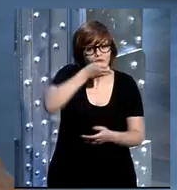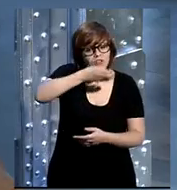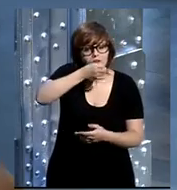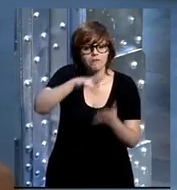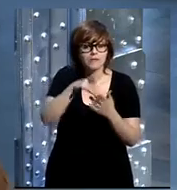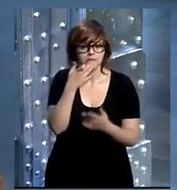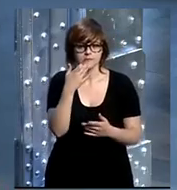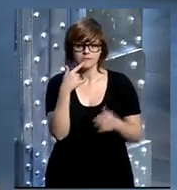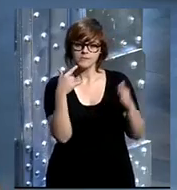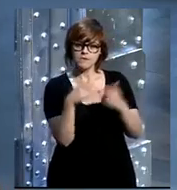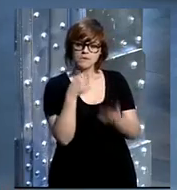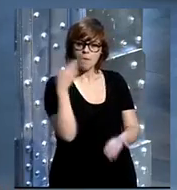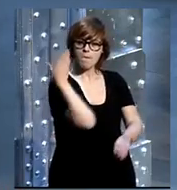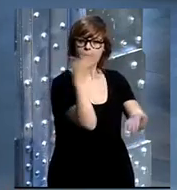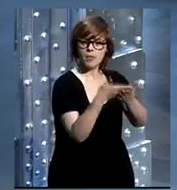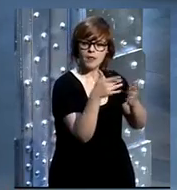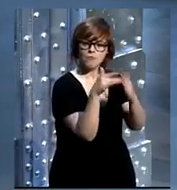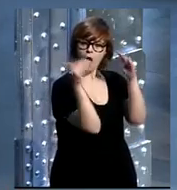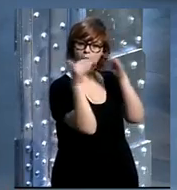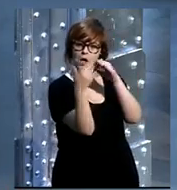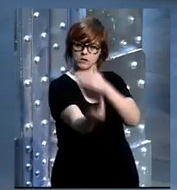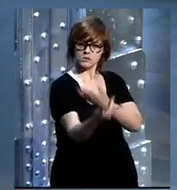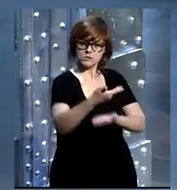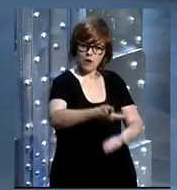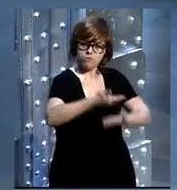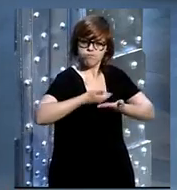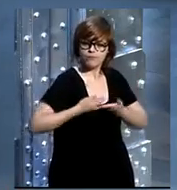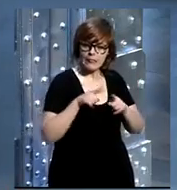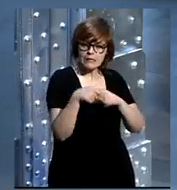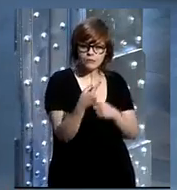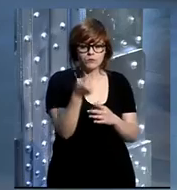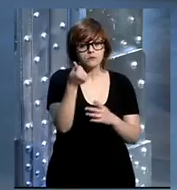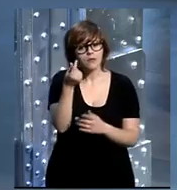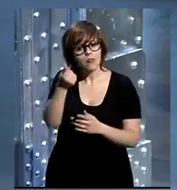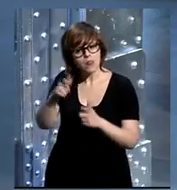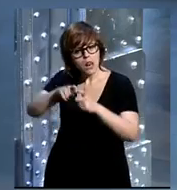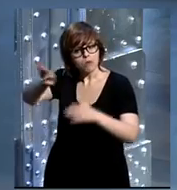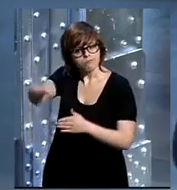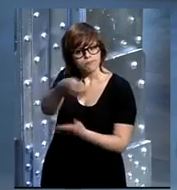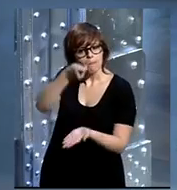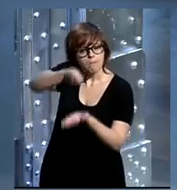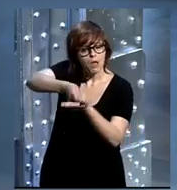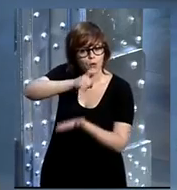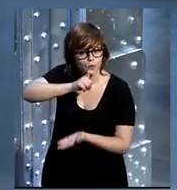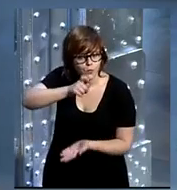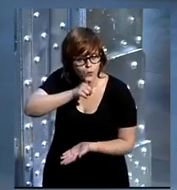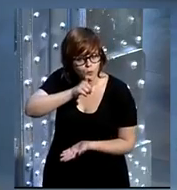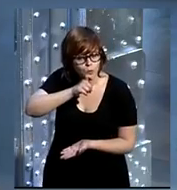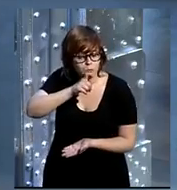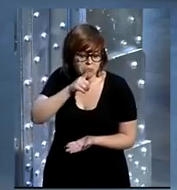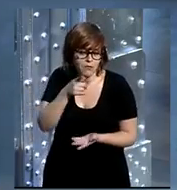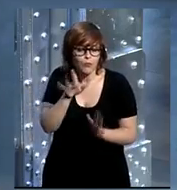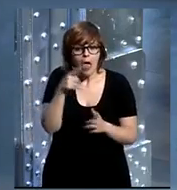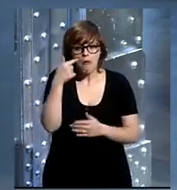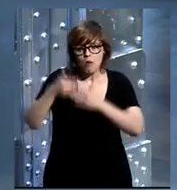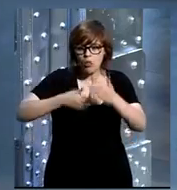de devolverlo, el tema del cobro, etcétera. Pero además de eso hay un tercero, que es el que a mí por lo menos me